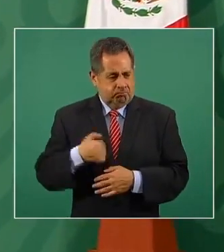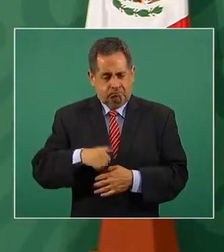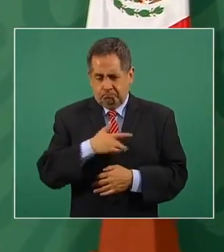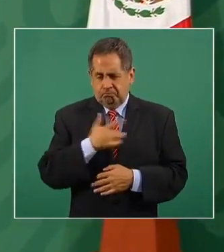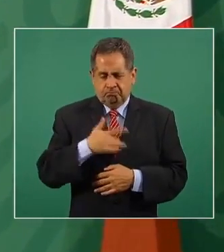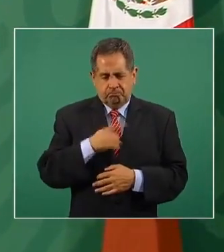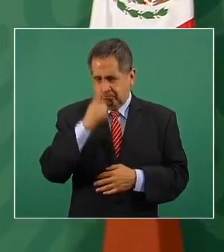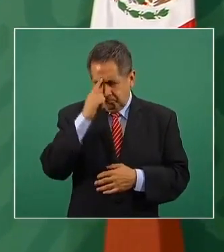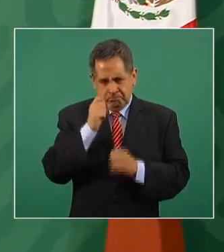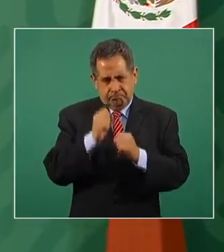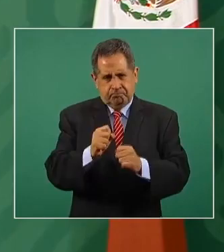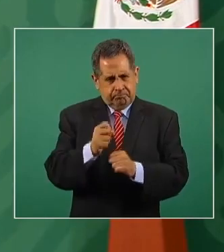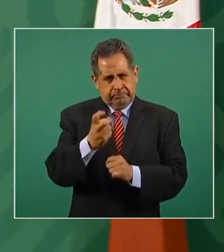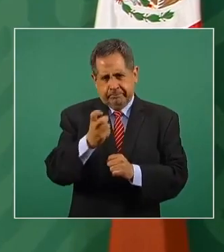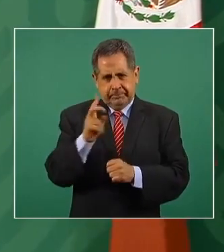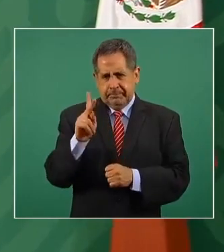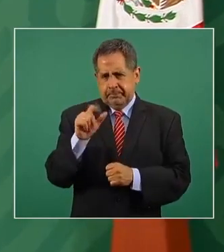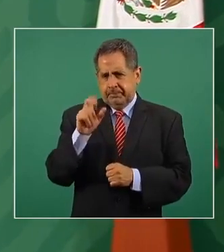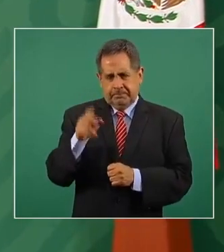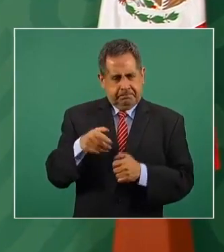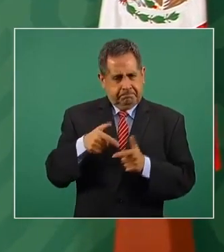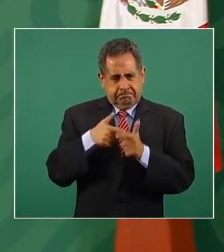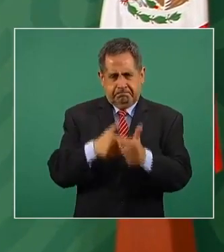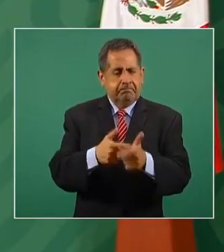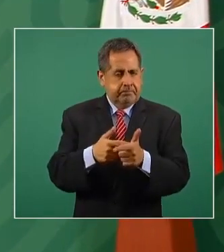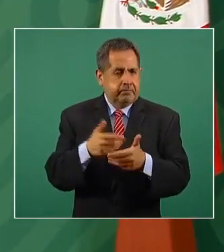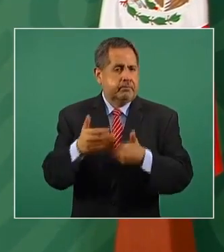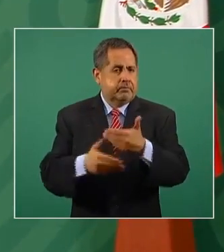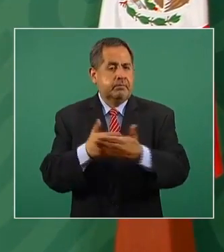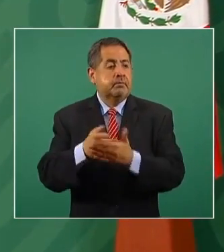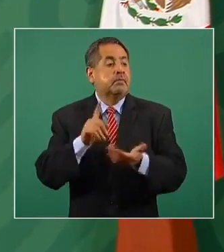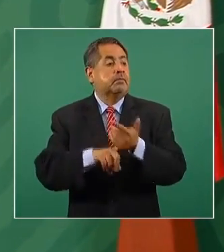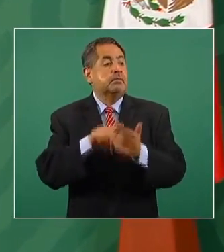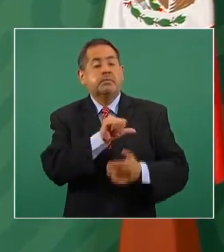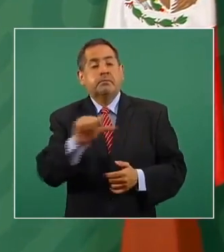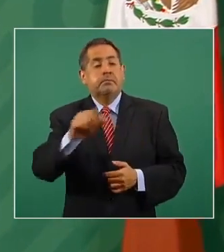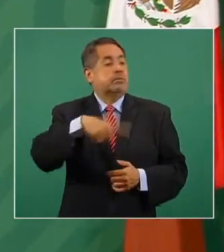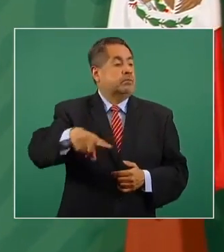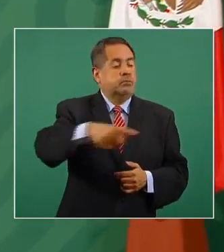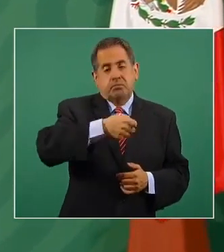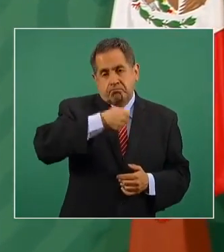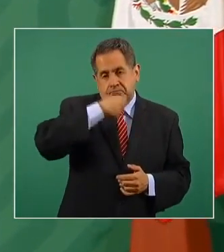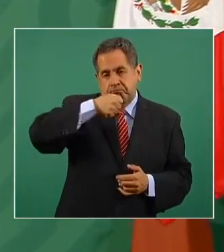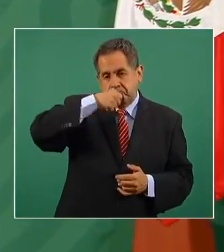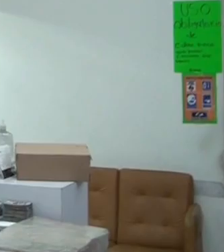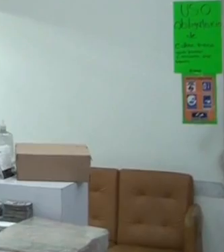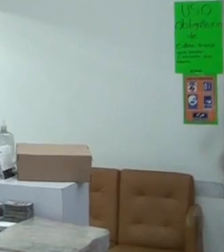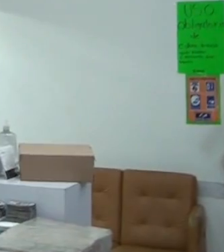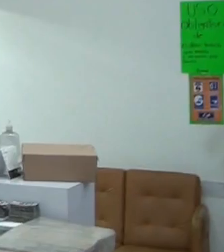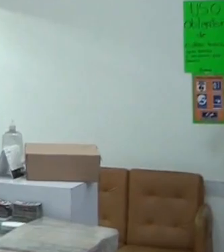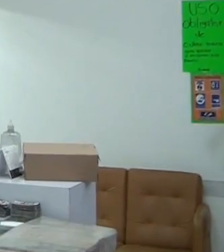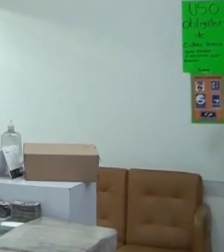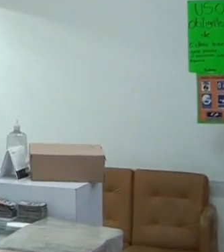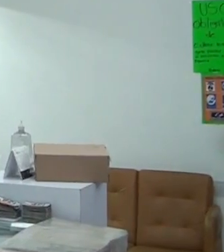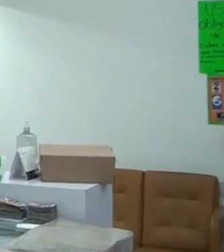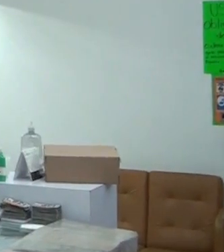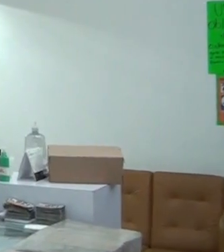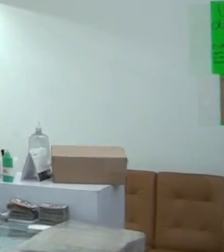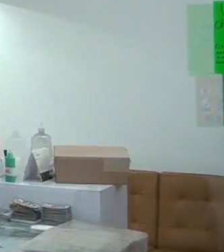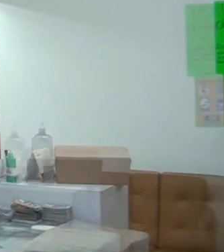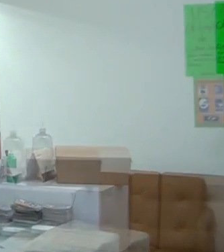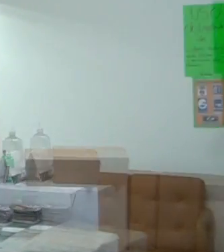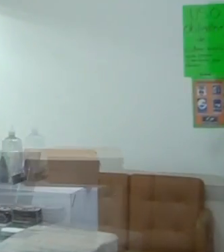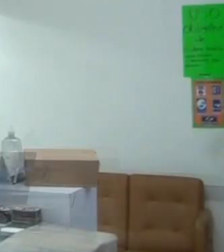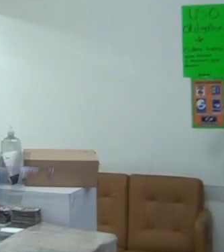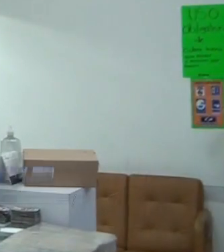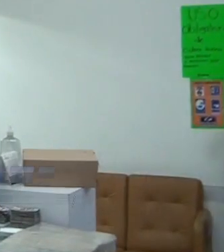con proyectos salvo porque se asemejan a un paliativo clara intención de corregir que la explicación es la